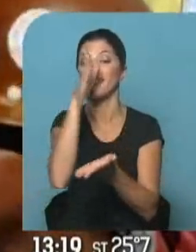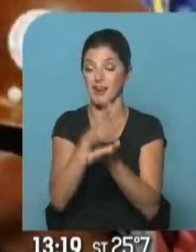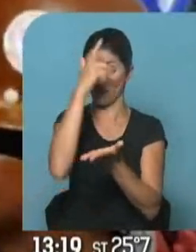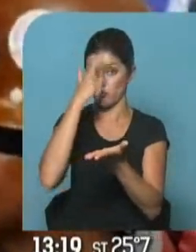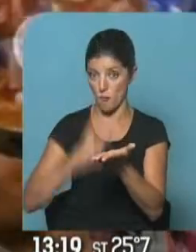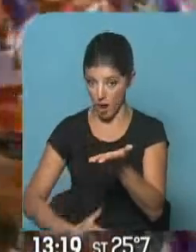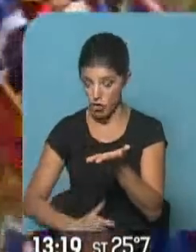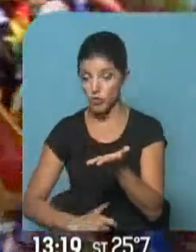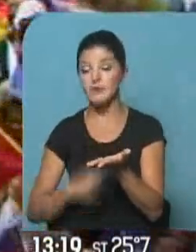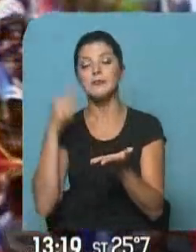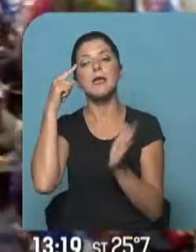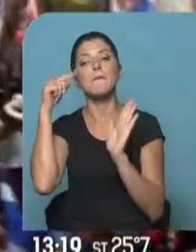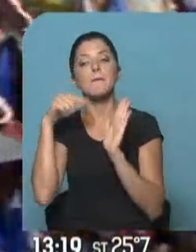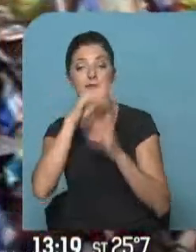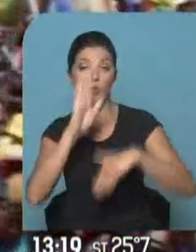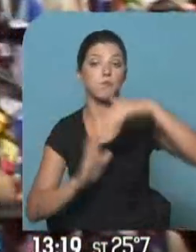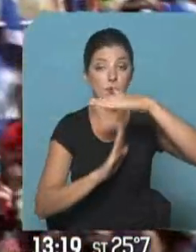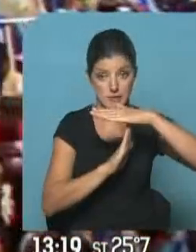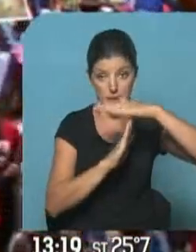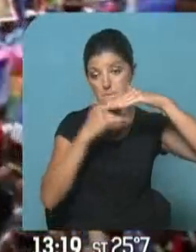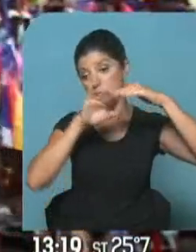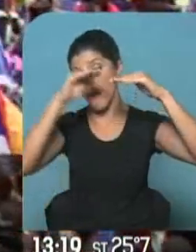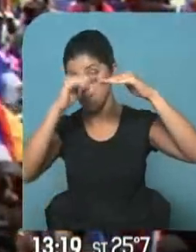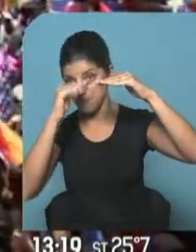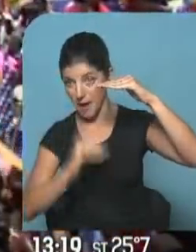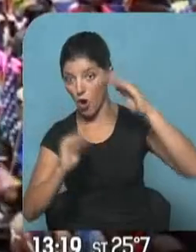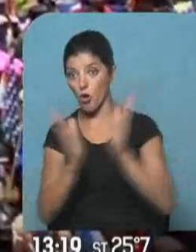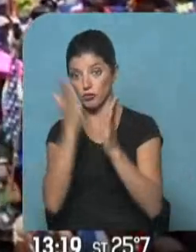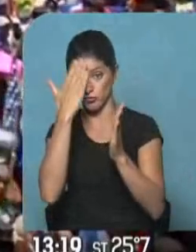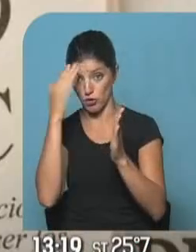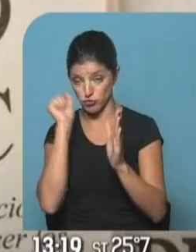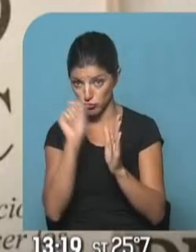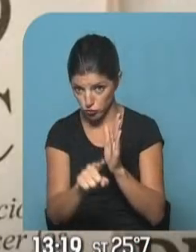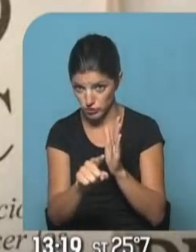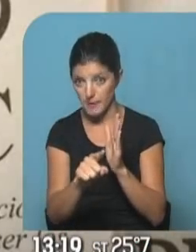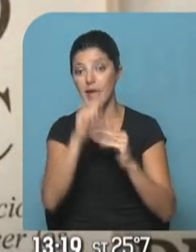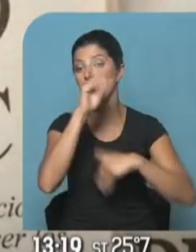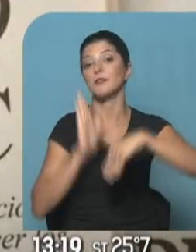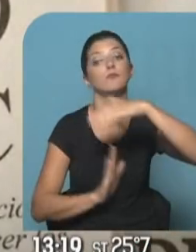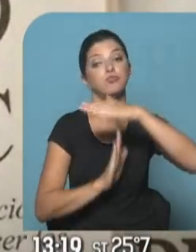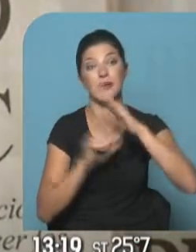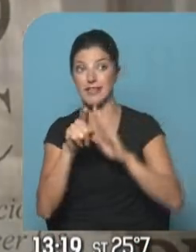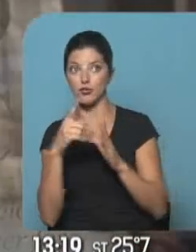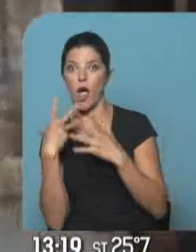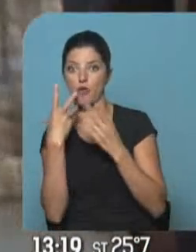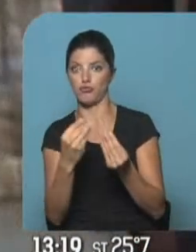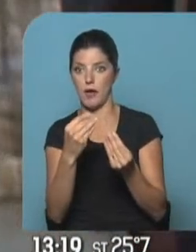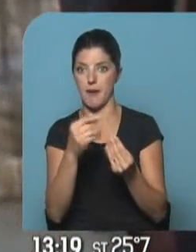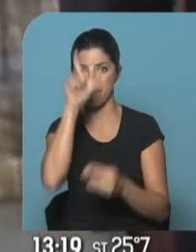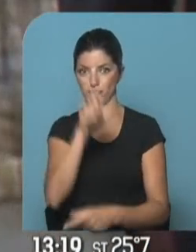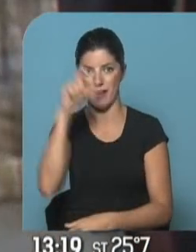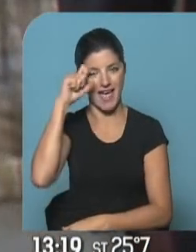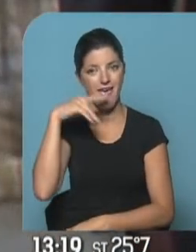tendría prevalencia por sobre la propia Constitución, siguiendo el criterio de ser la norma más favorable.